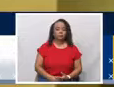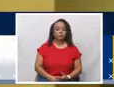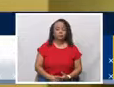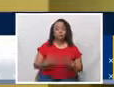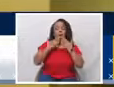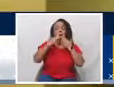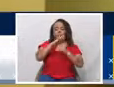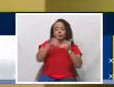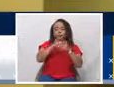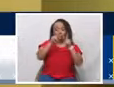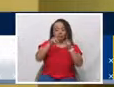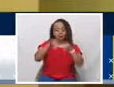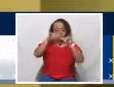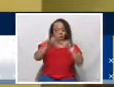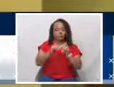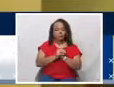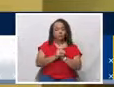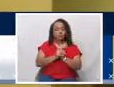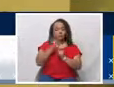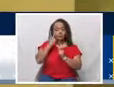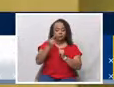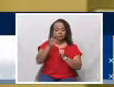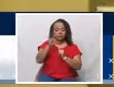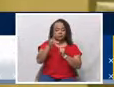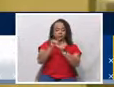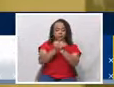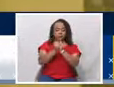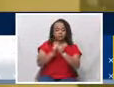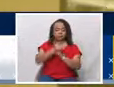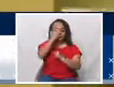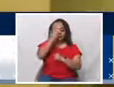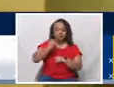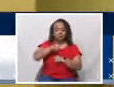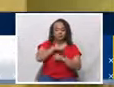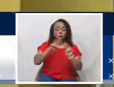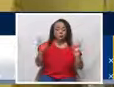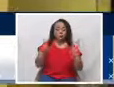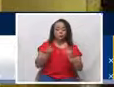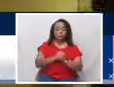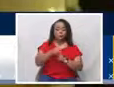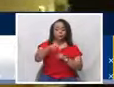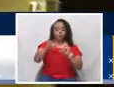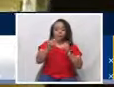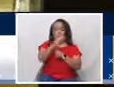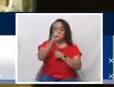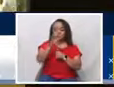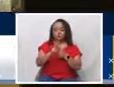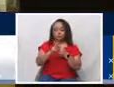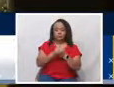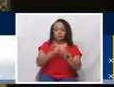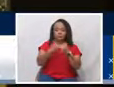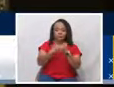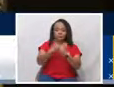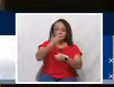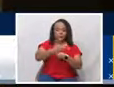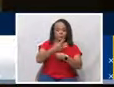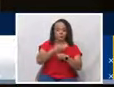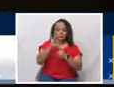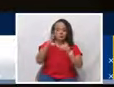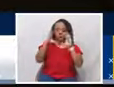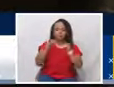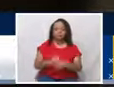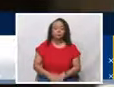toda la gente que se mantiene aquí conectada con nosotros, porque estamos aquí en vivo. Hoy juega Costa Rica-Guatemala a las 8